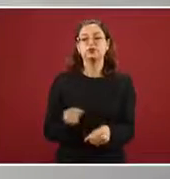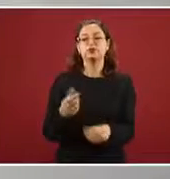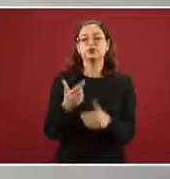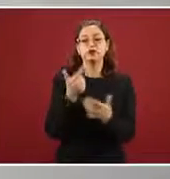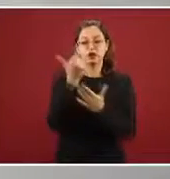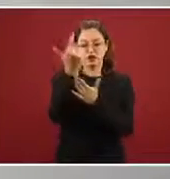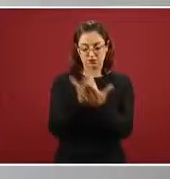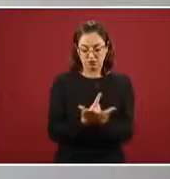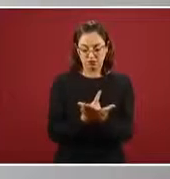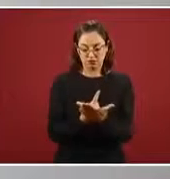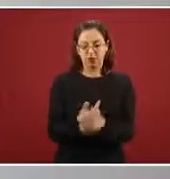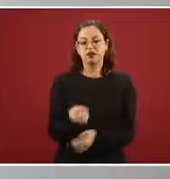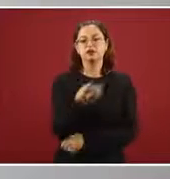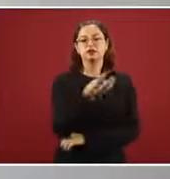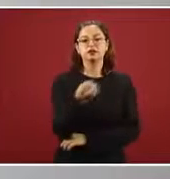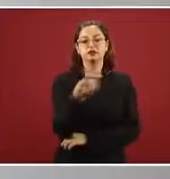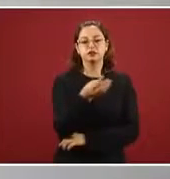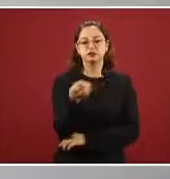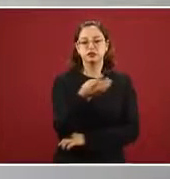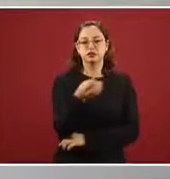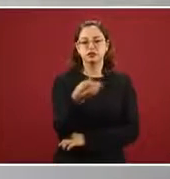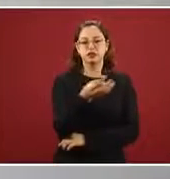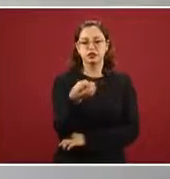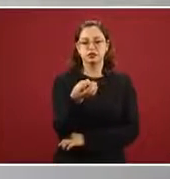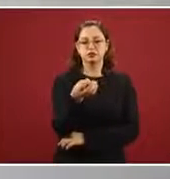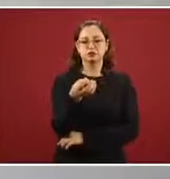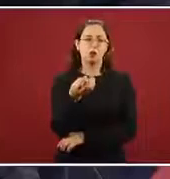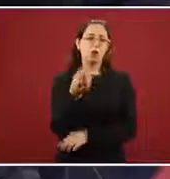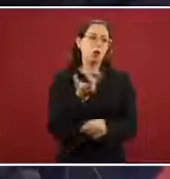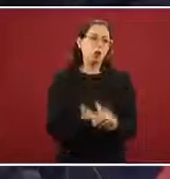300, un hospital de